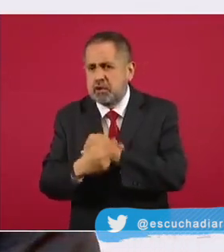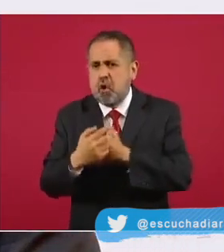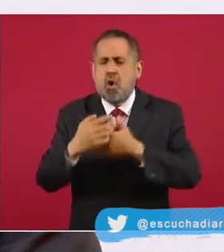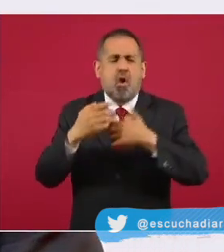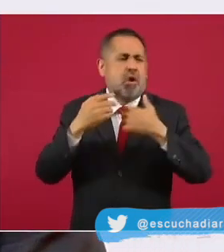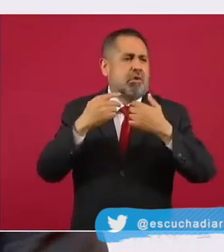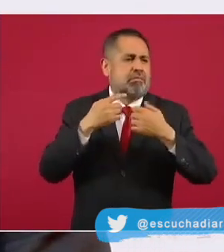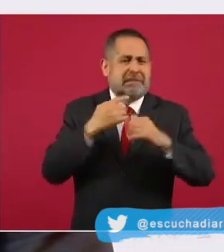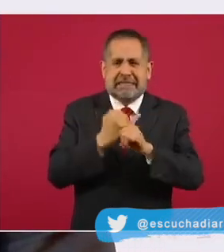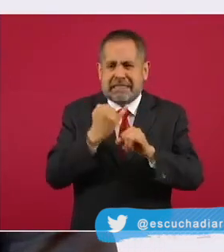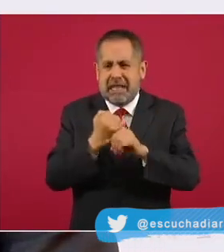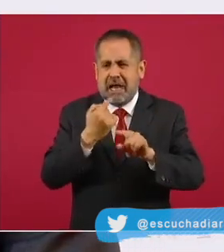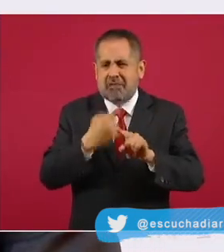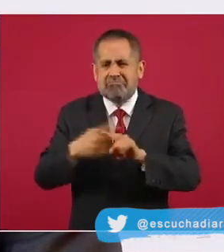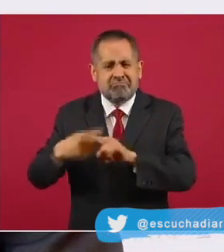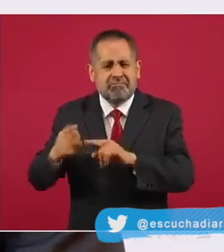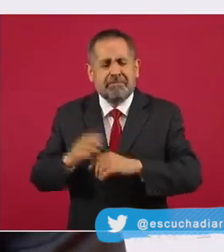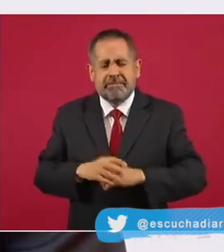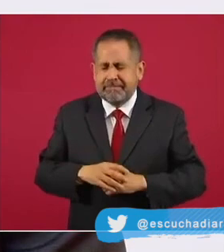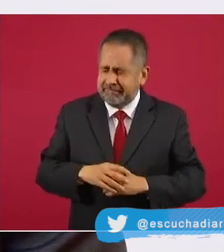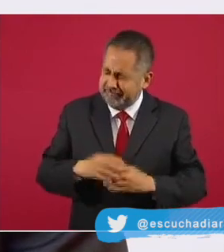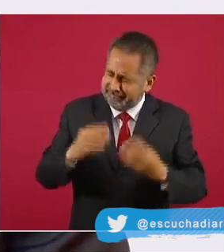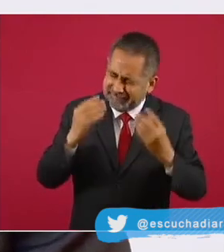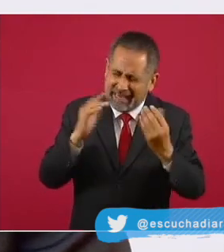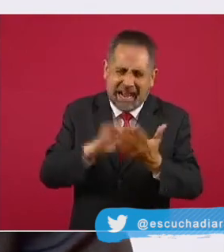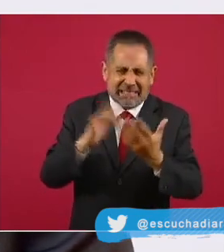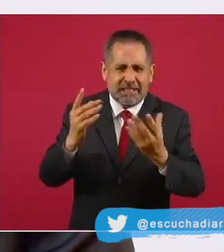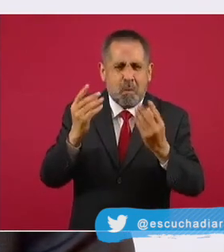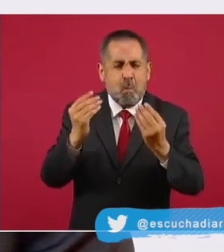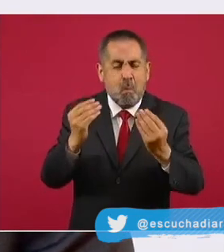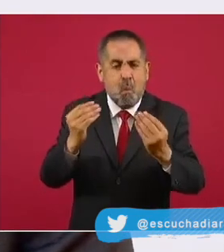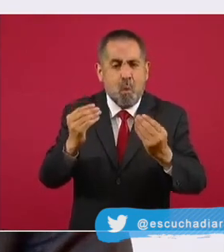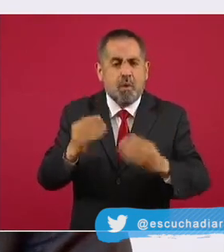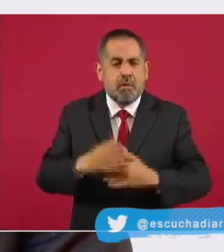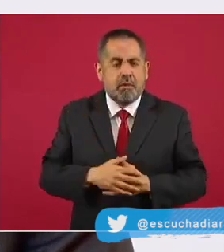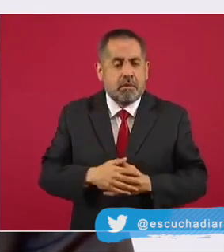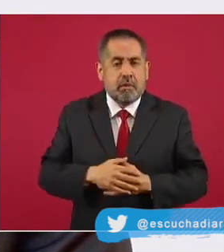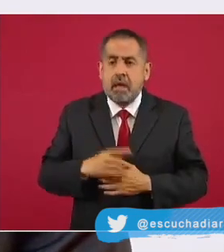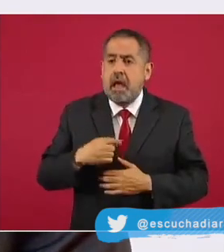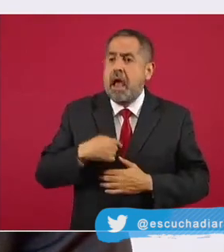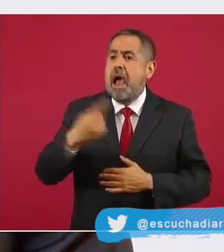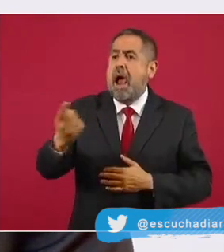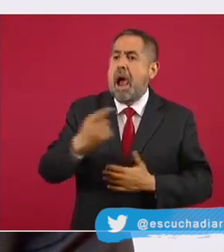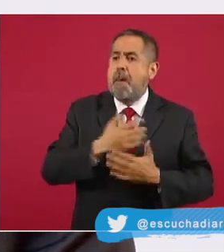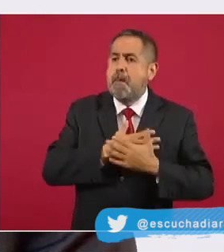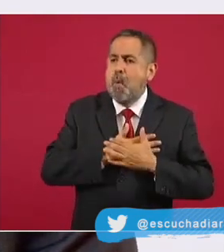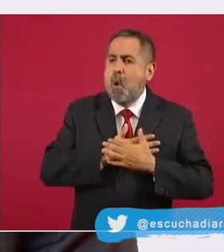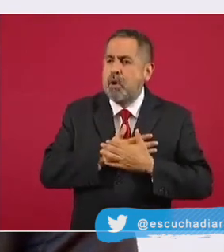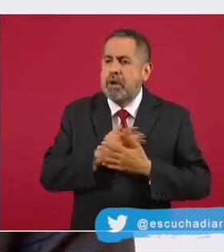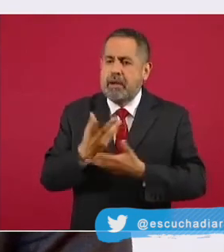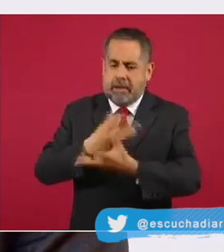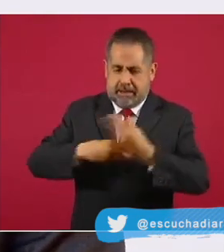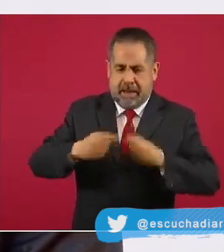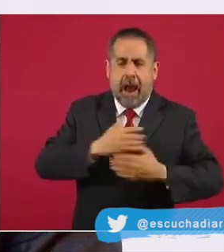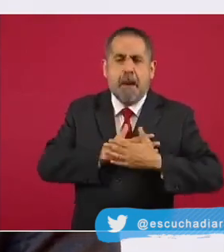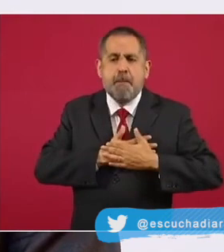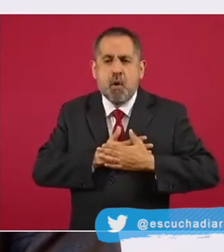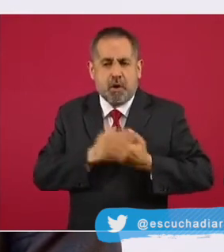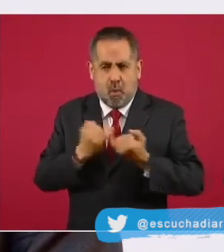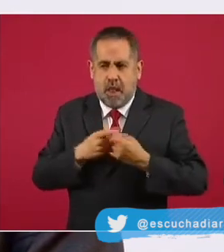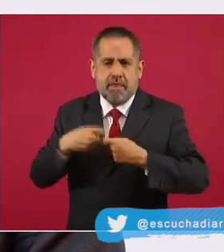las redes, muchas gracias. Amor con amor se paga. No les he